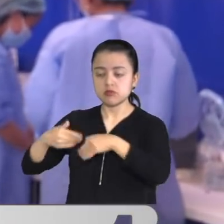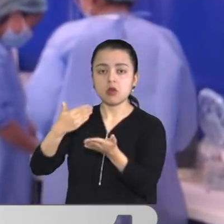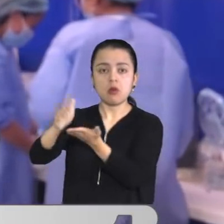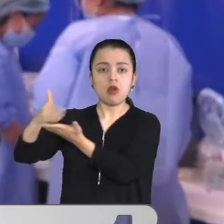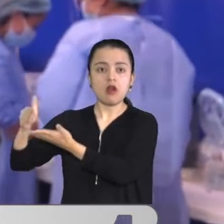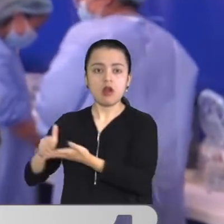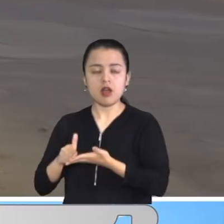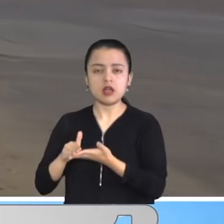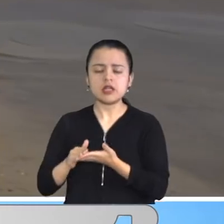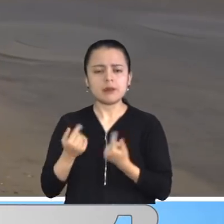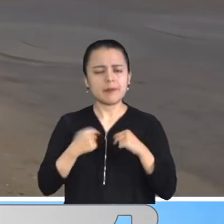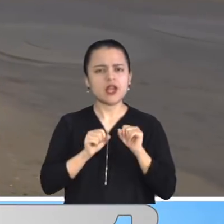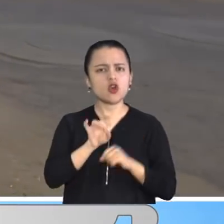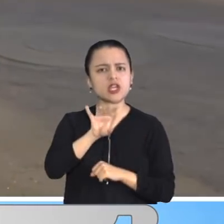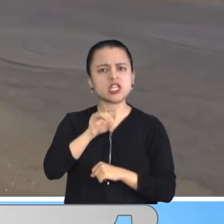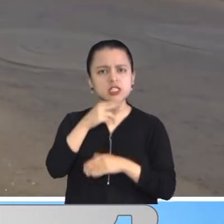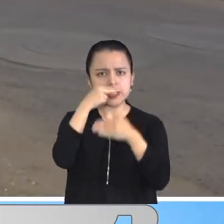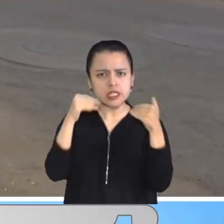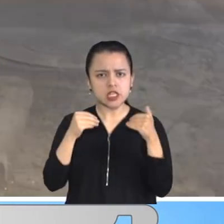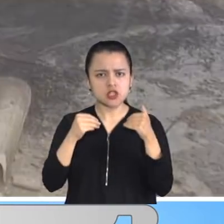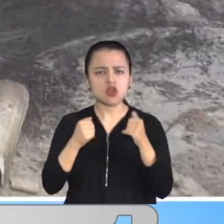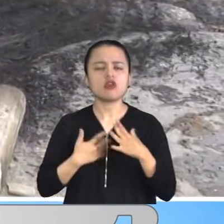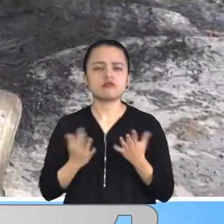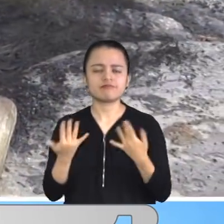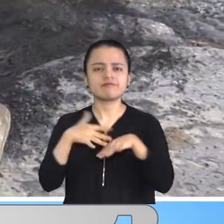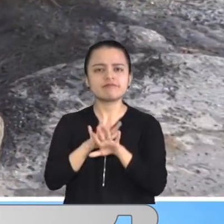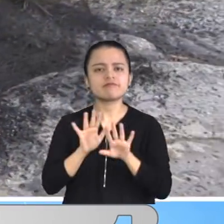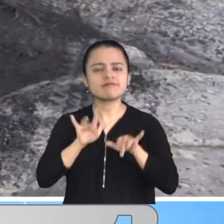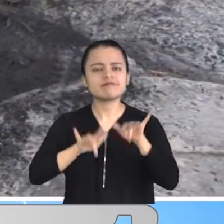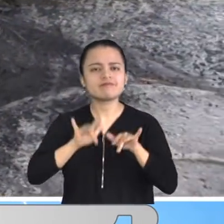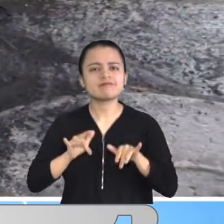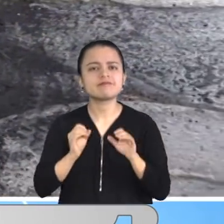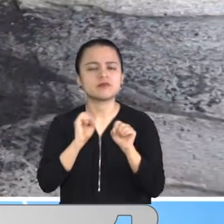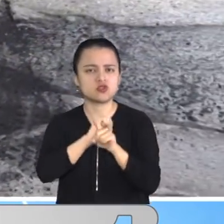estaban en ese lugar fueron acogidos por la Secretaría de Integración Social y